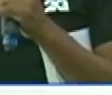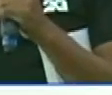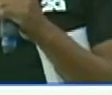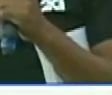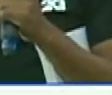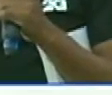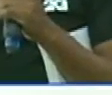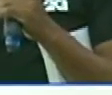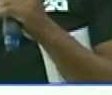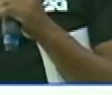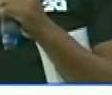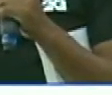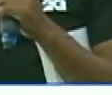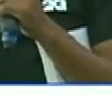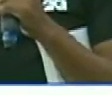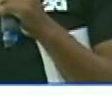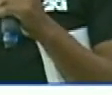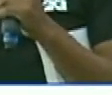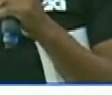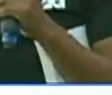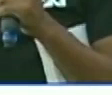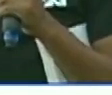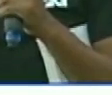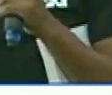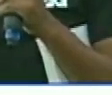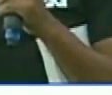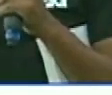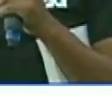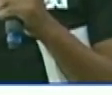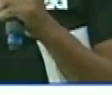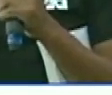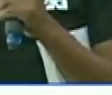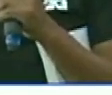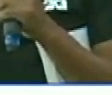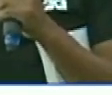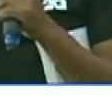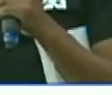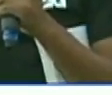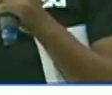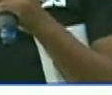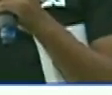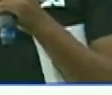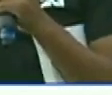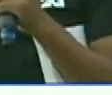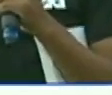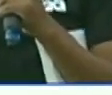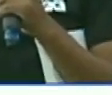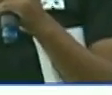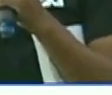Bueno, mi señor presidente, que no nos deja acceder a la maquinaria es el coronel